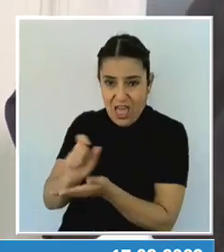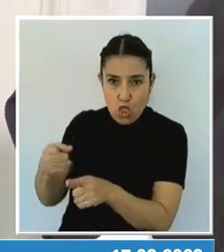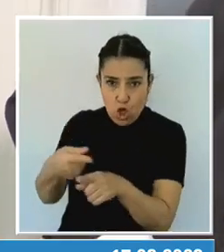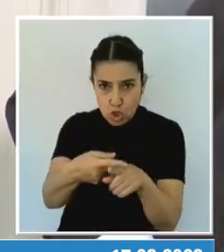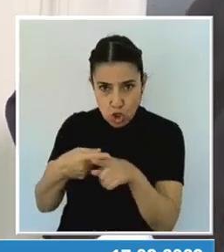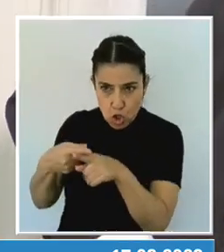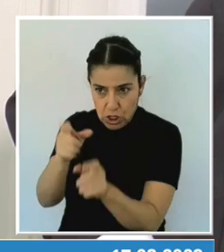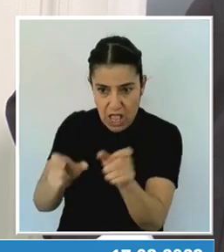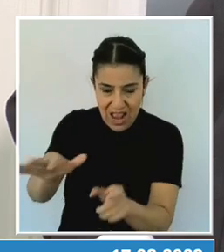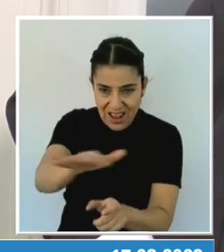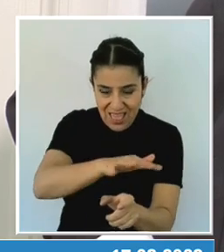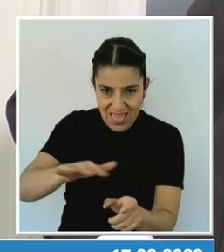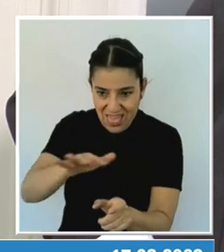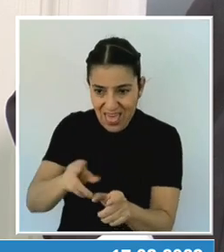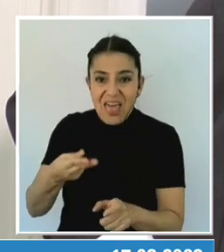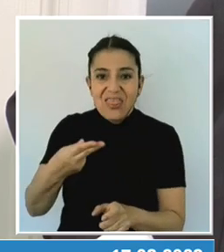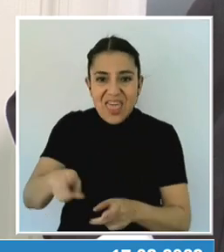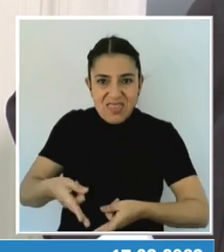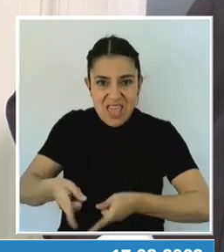solidario